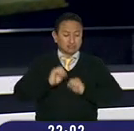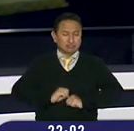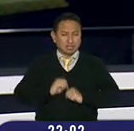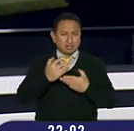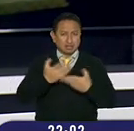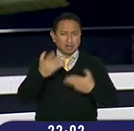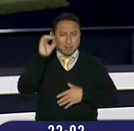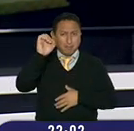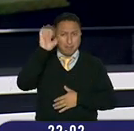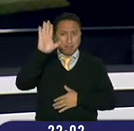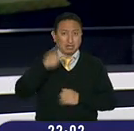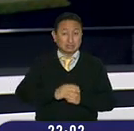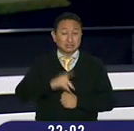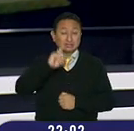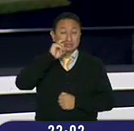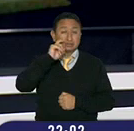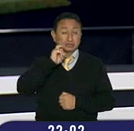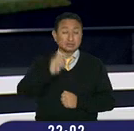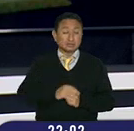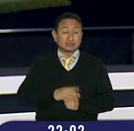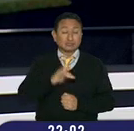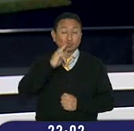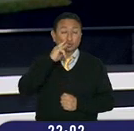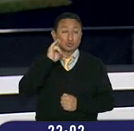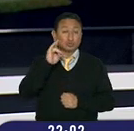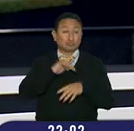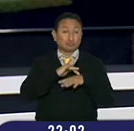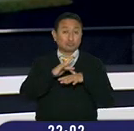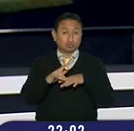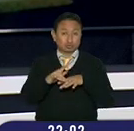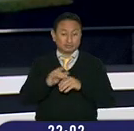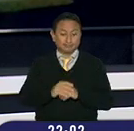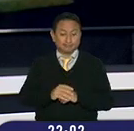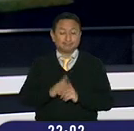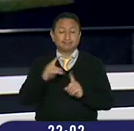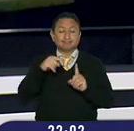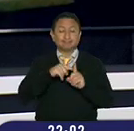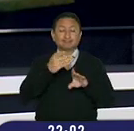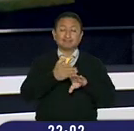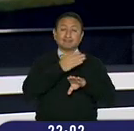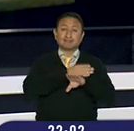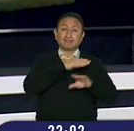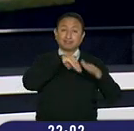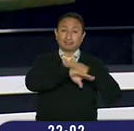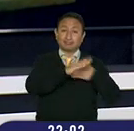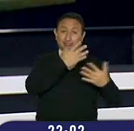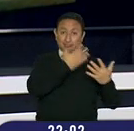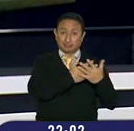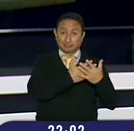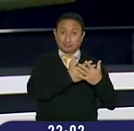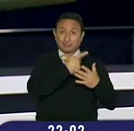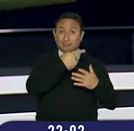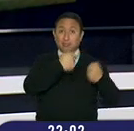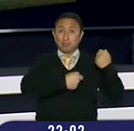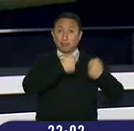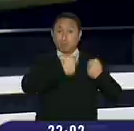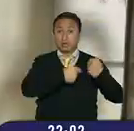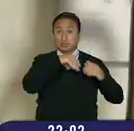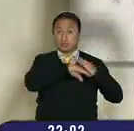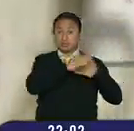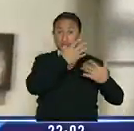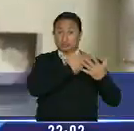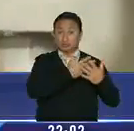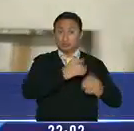explícito de menores. El aprehendido registra una detención en el mes de mayo. Ambato, provincia de